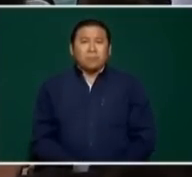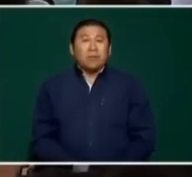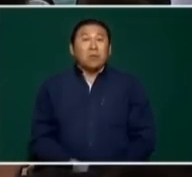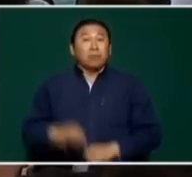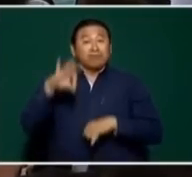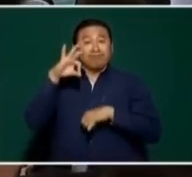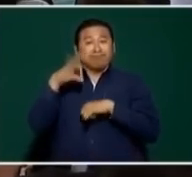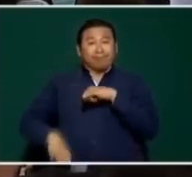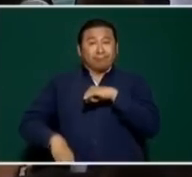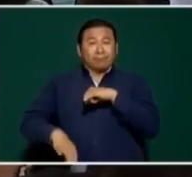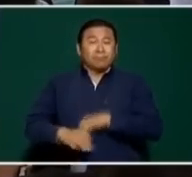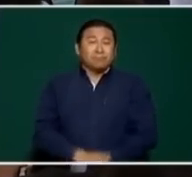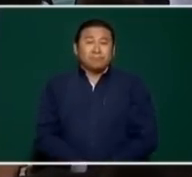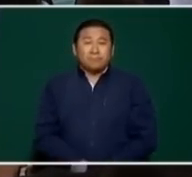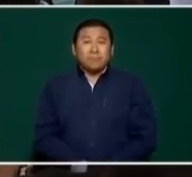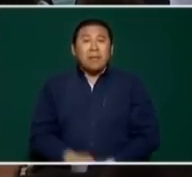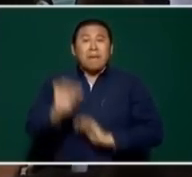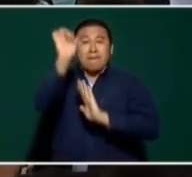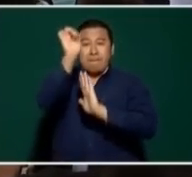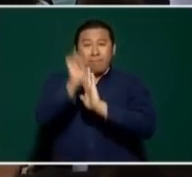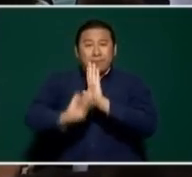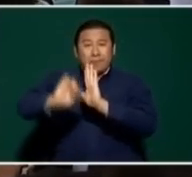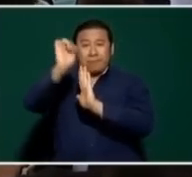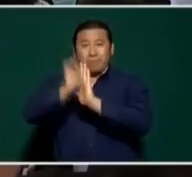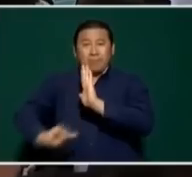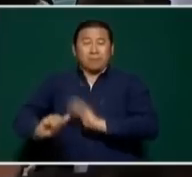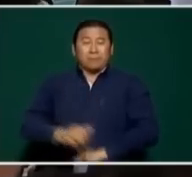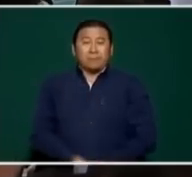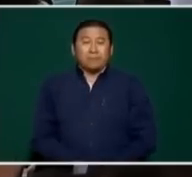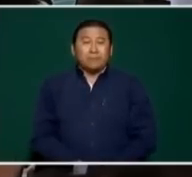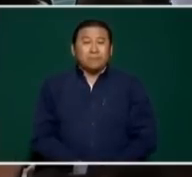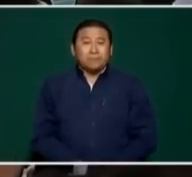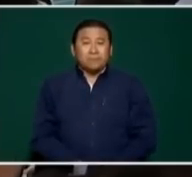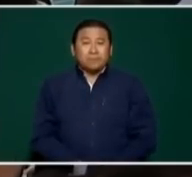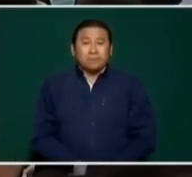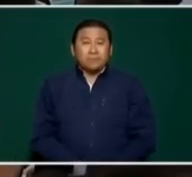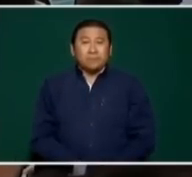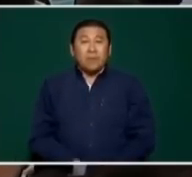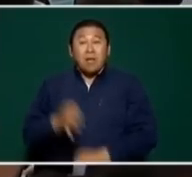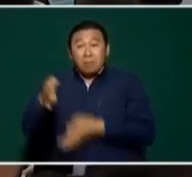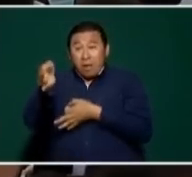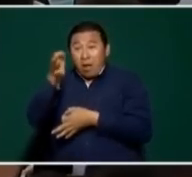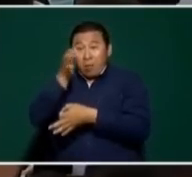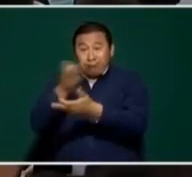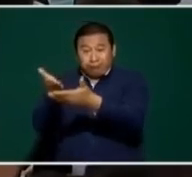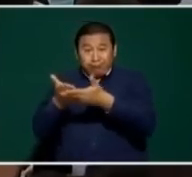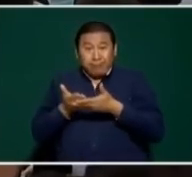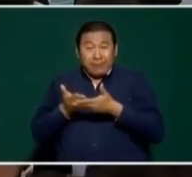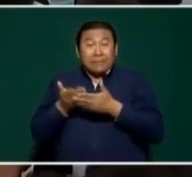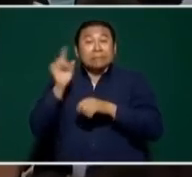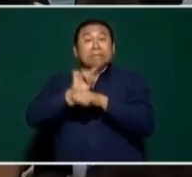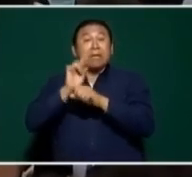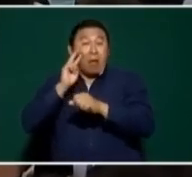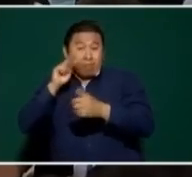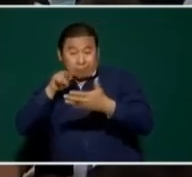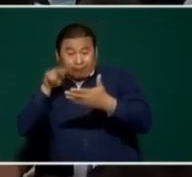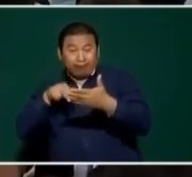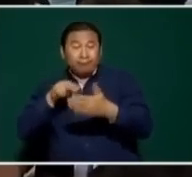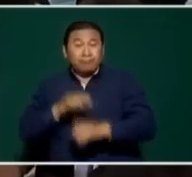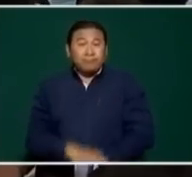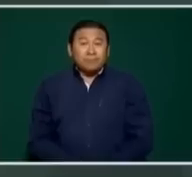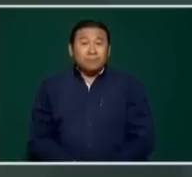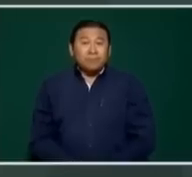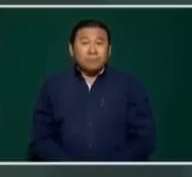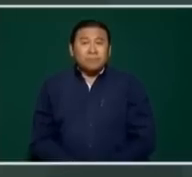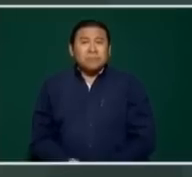los últimos meses, en el reporte diario, a ver, si